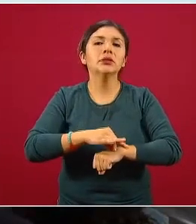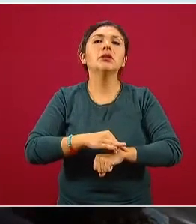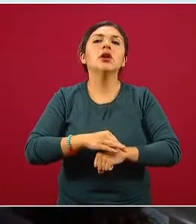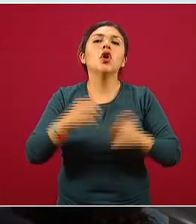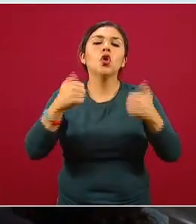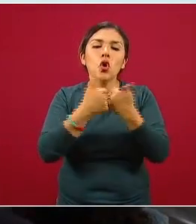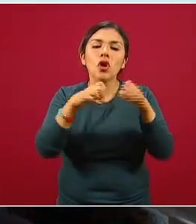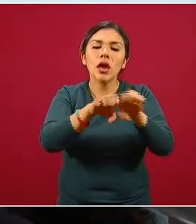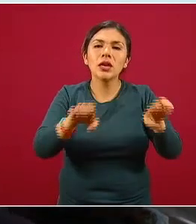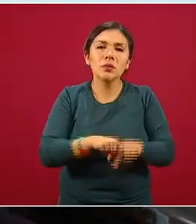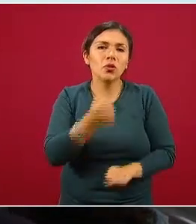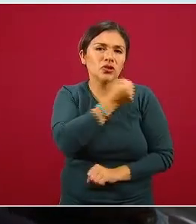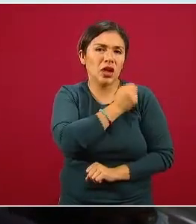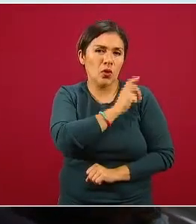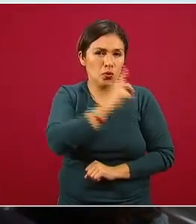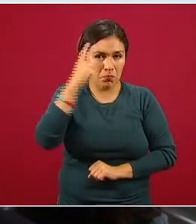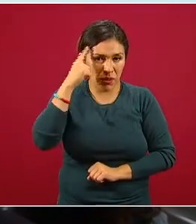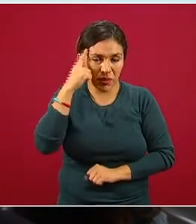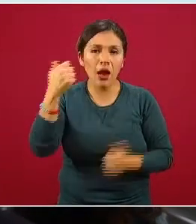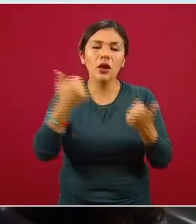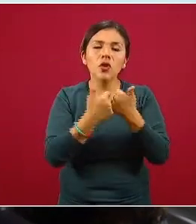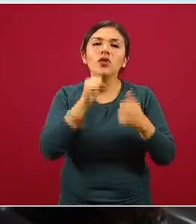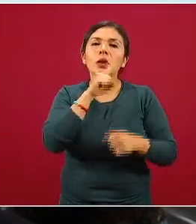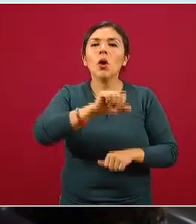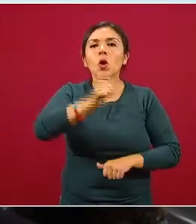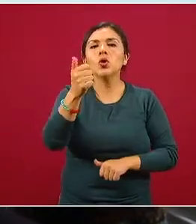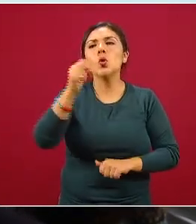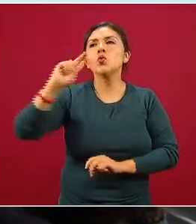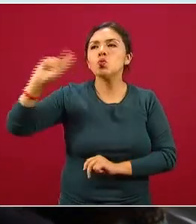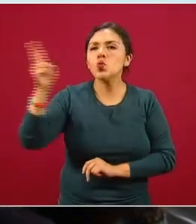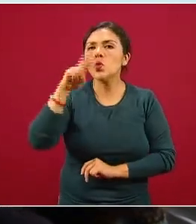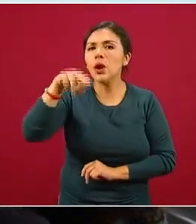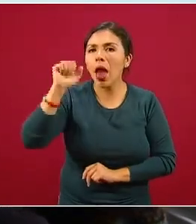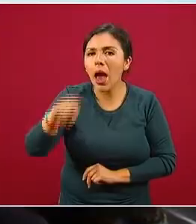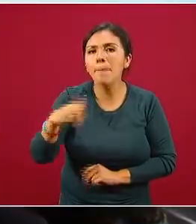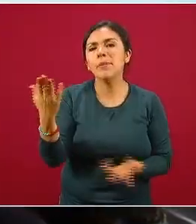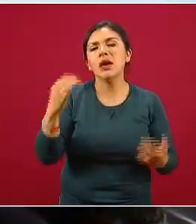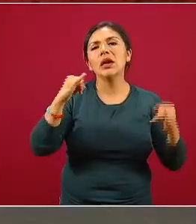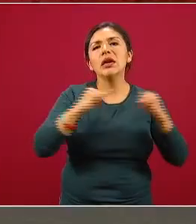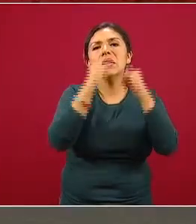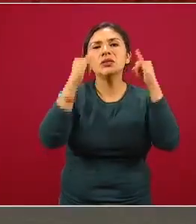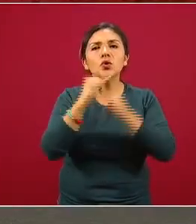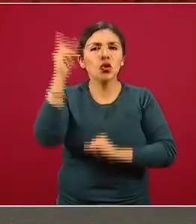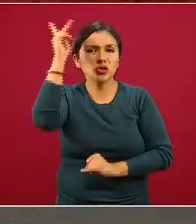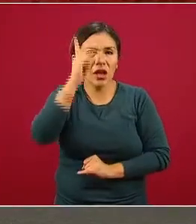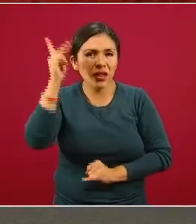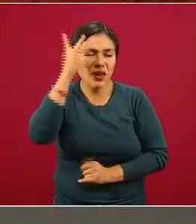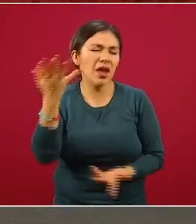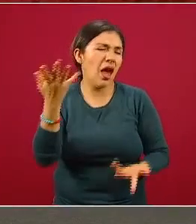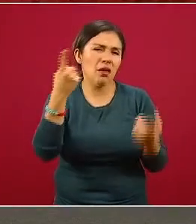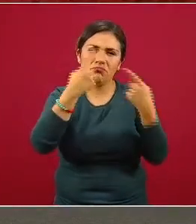en interacción con otras instituciones como la UNAM, el Instituto Nacional de Psiquiatría.